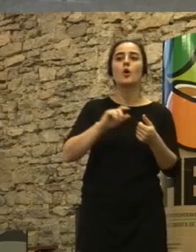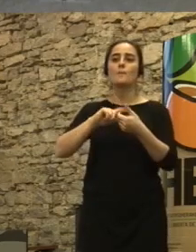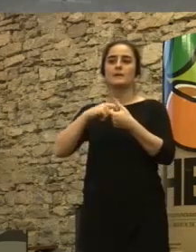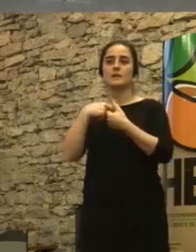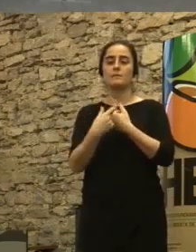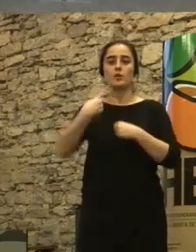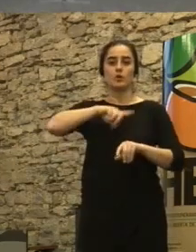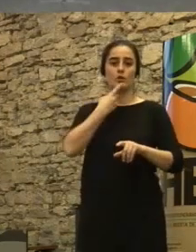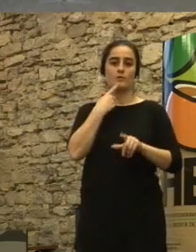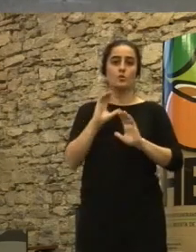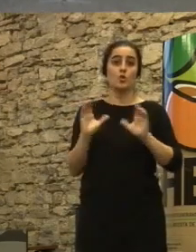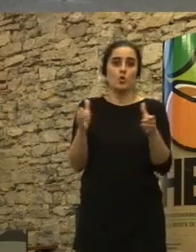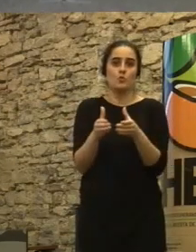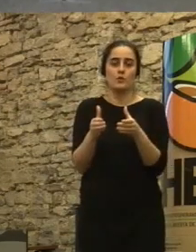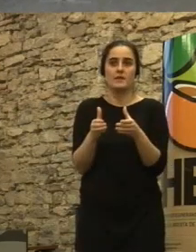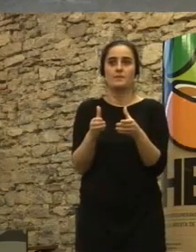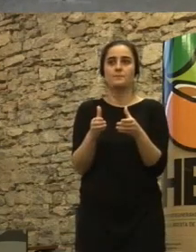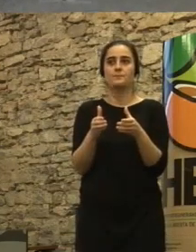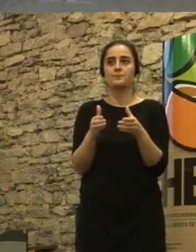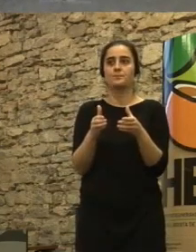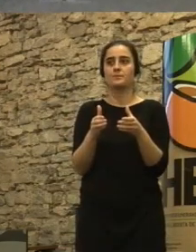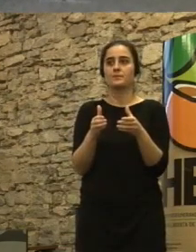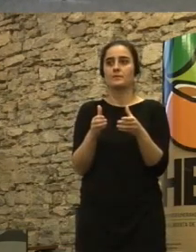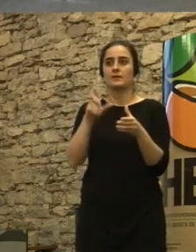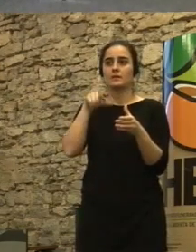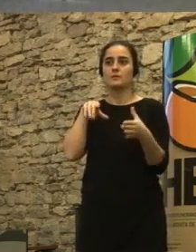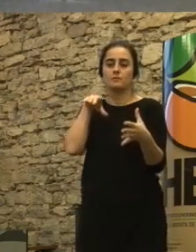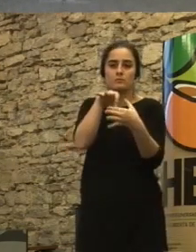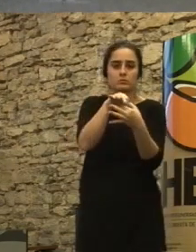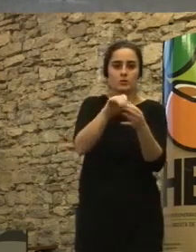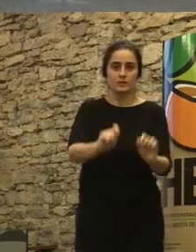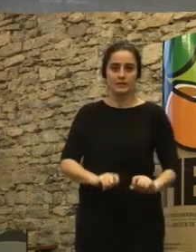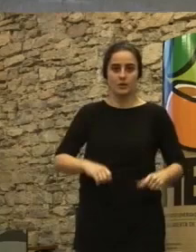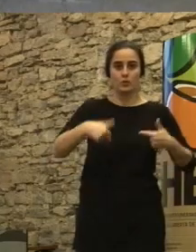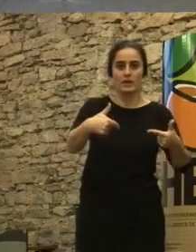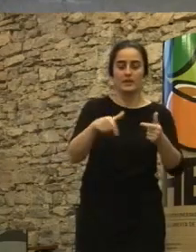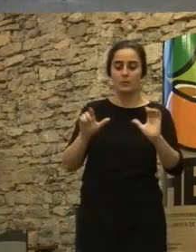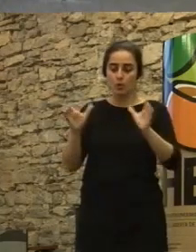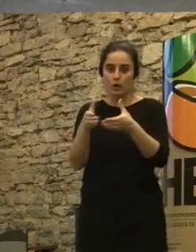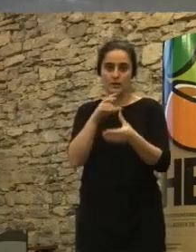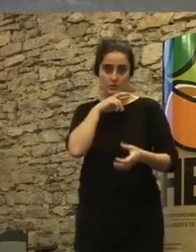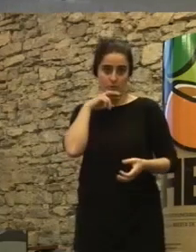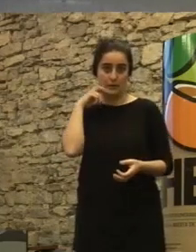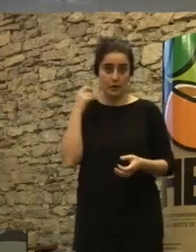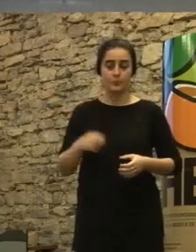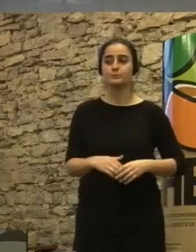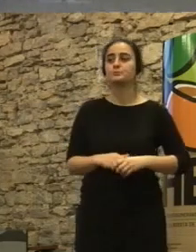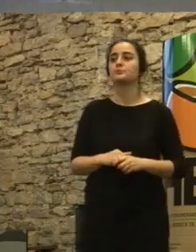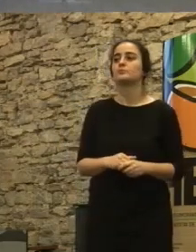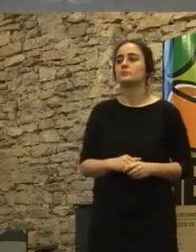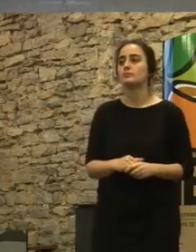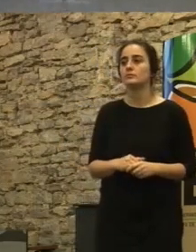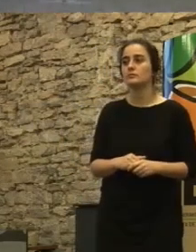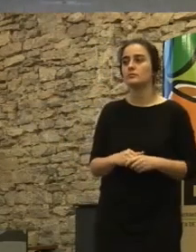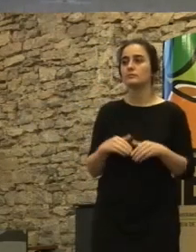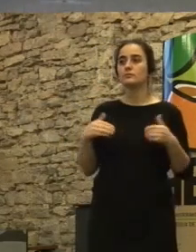decimos comunitaria, tiene que ver con la naturaleza y con el valor de lo colectivo, ¿no? Entonces,